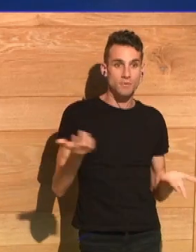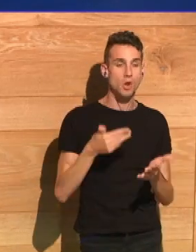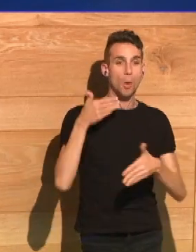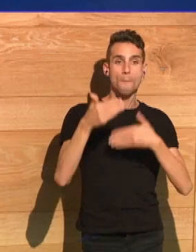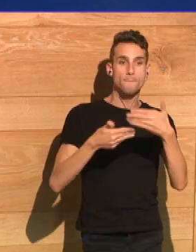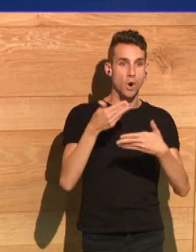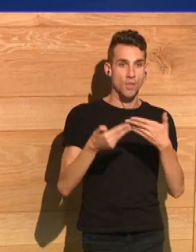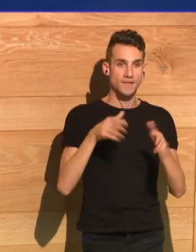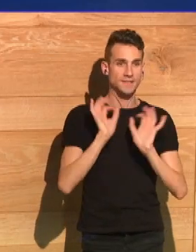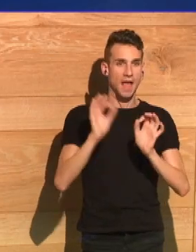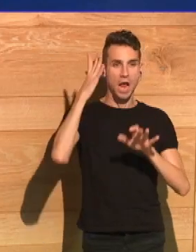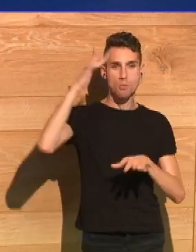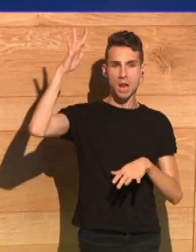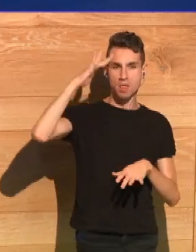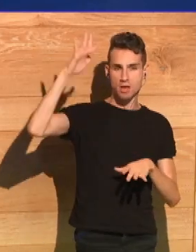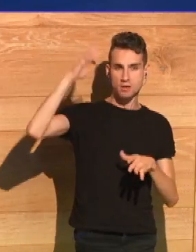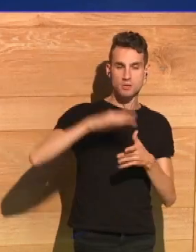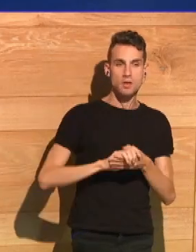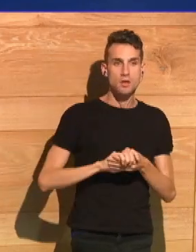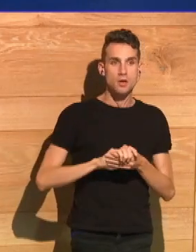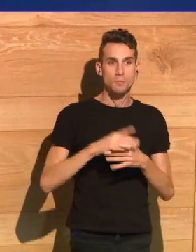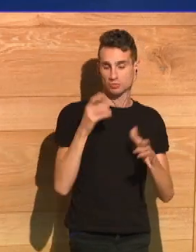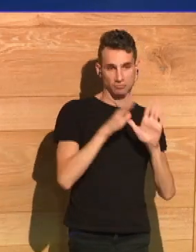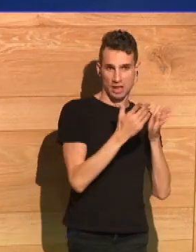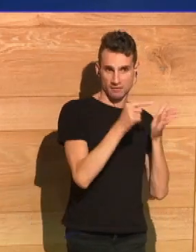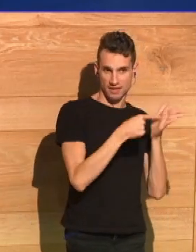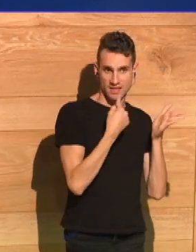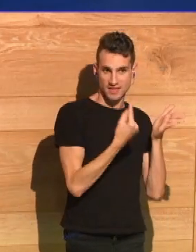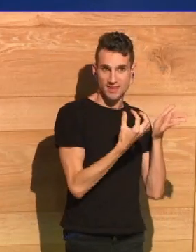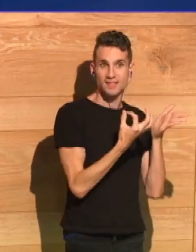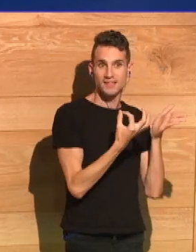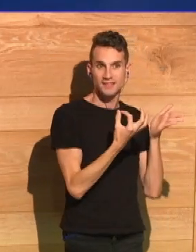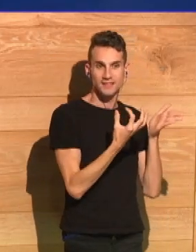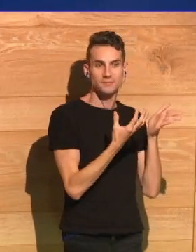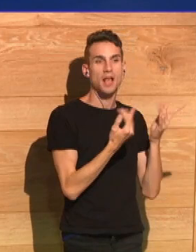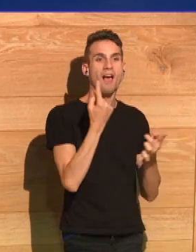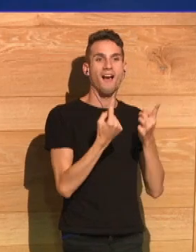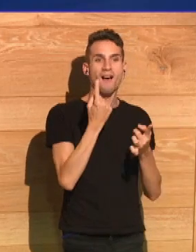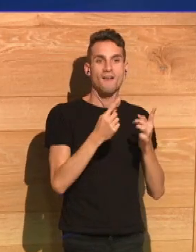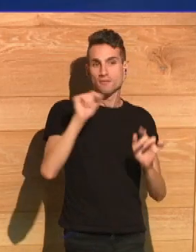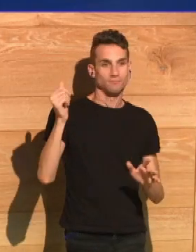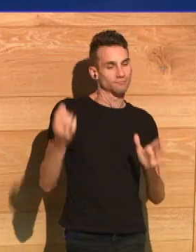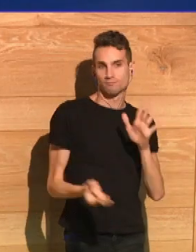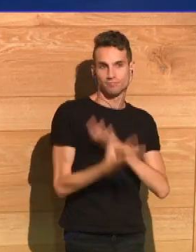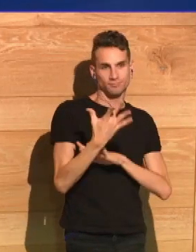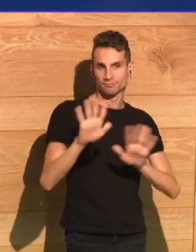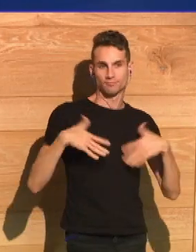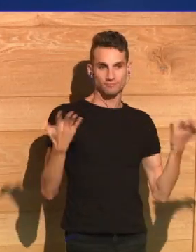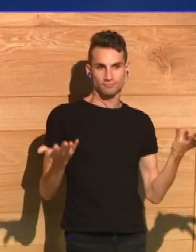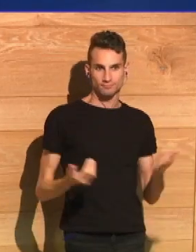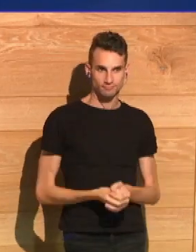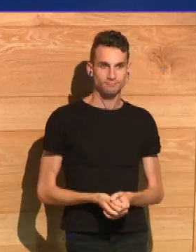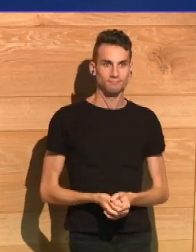estos de iluminación, como nos cuentas en el libro, suceden a veces inesperadamente, ¿no?